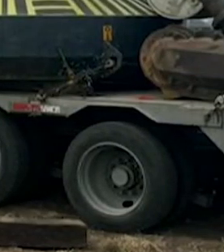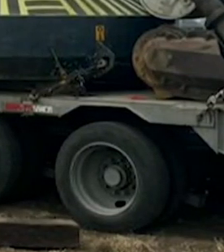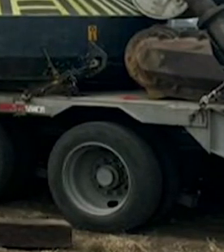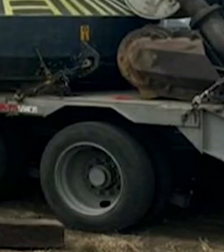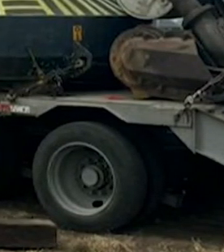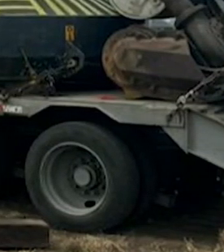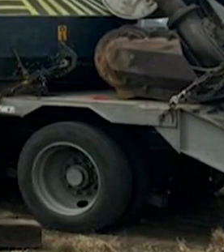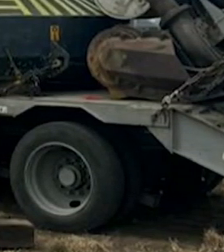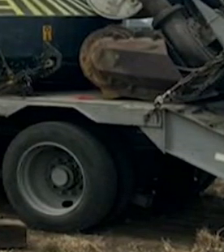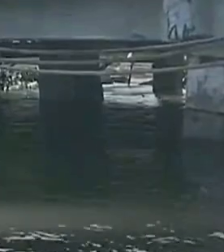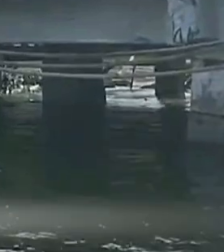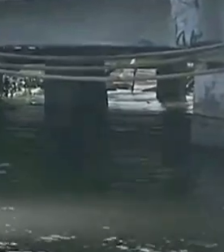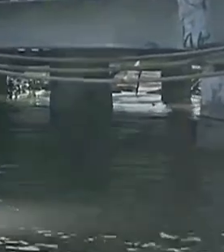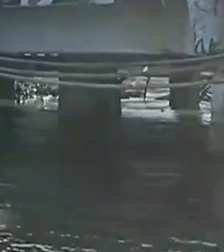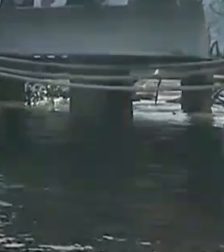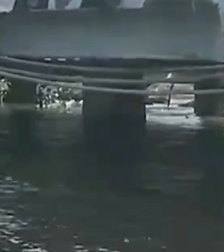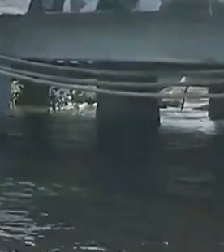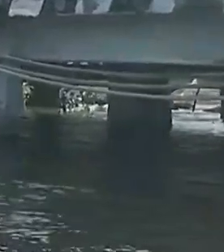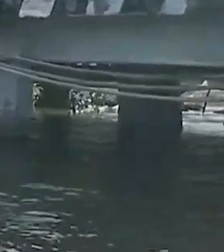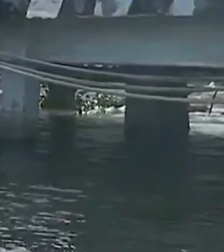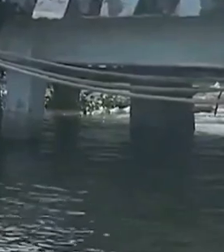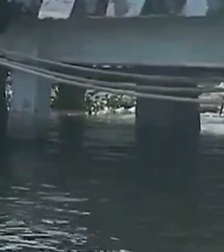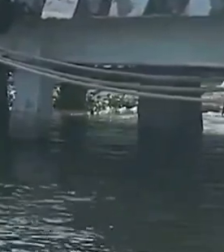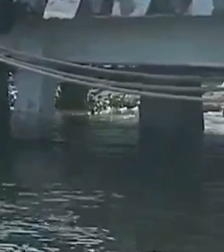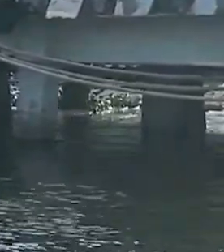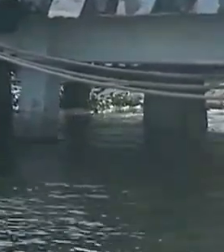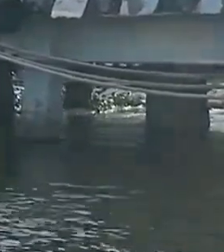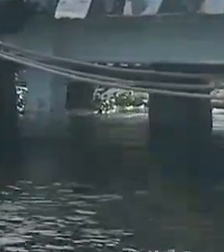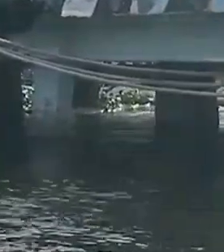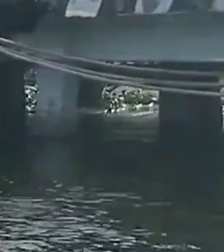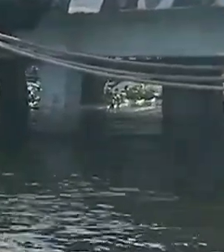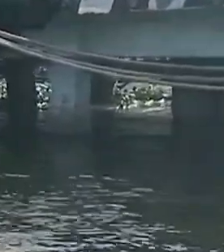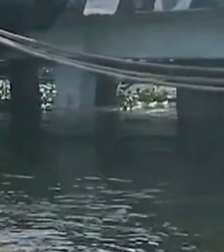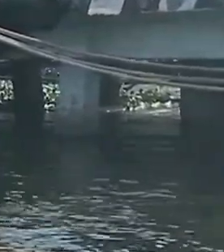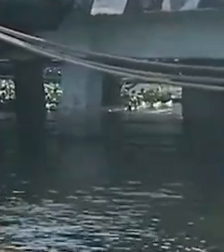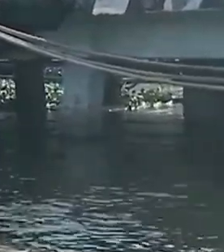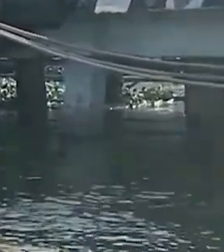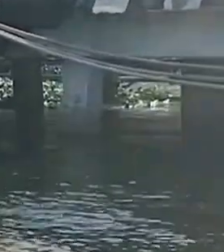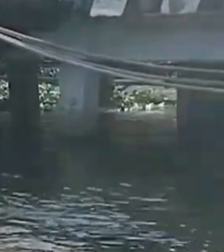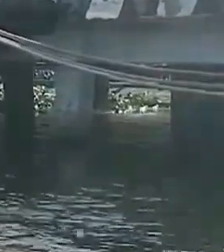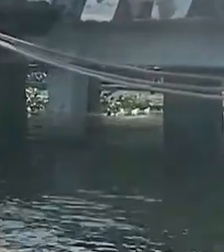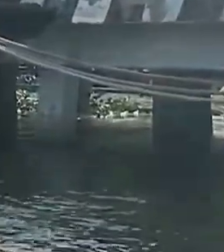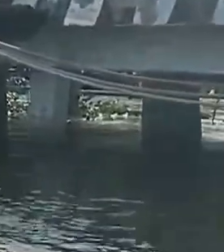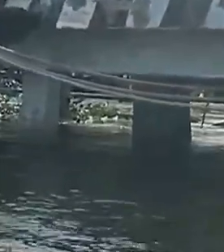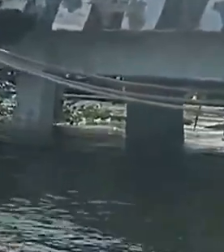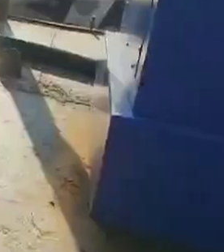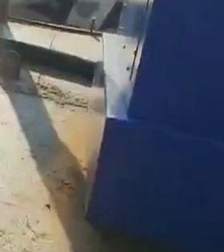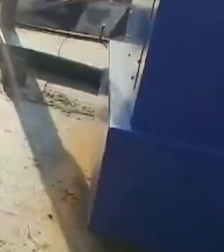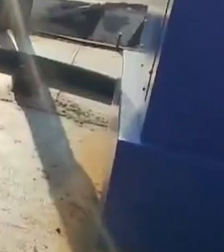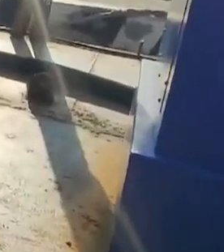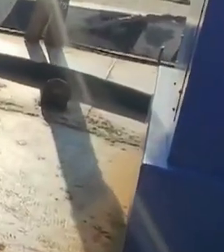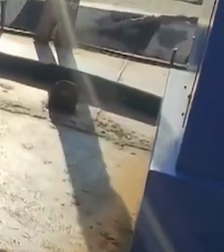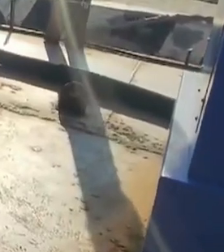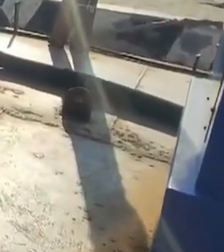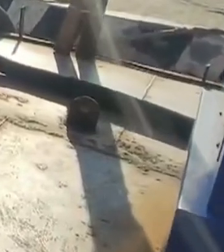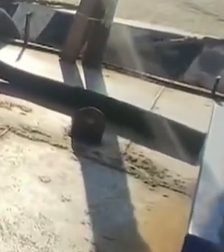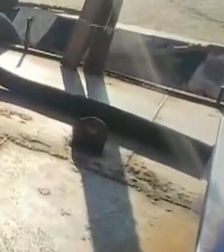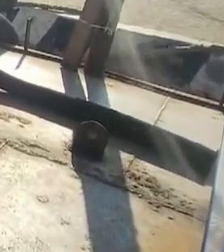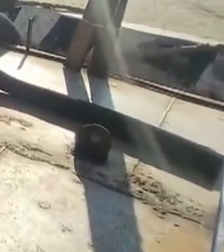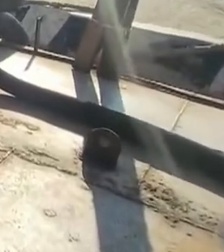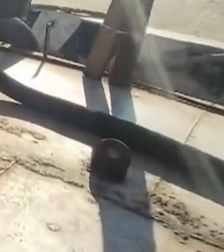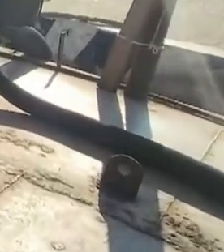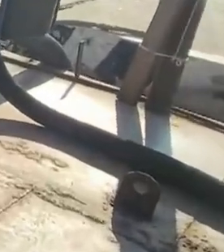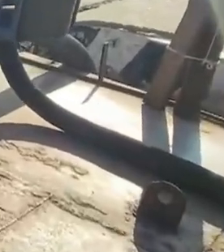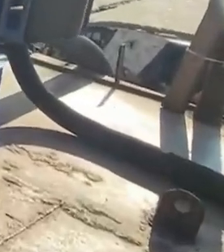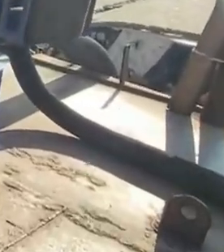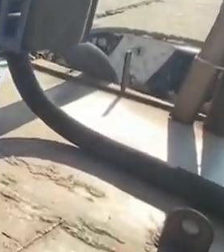un tractocamión. Bomba sumergible de dragado. La bomba sumergible de dragado es un equipo utilizado